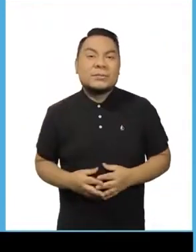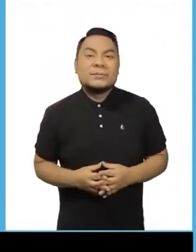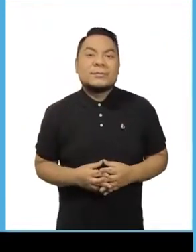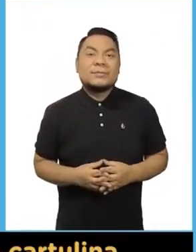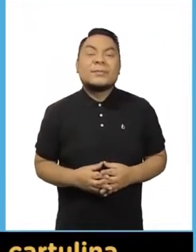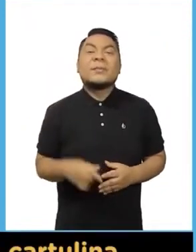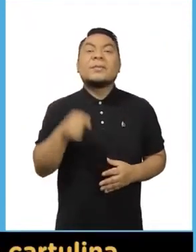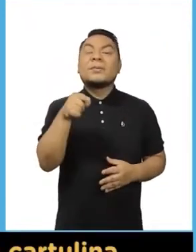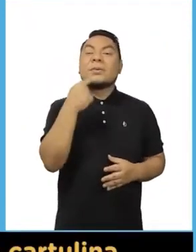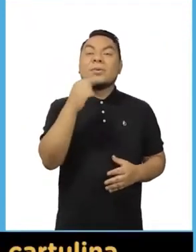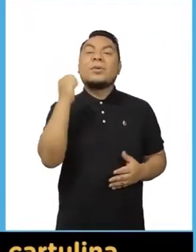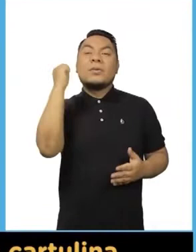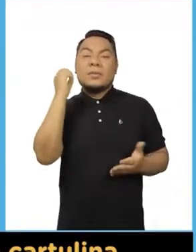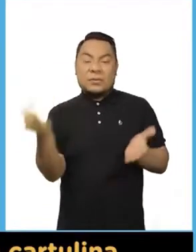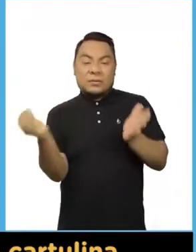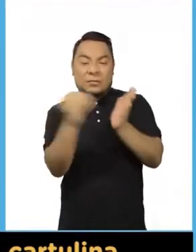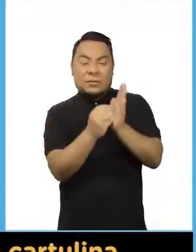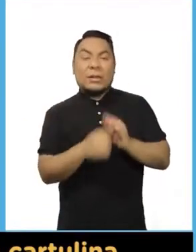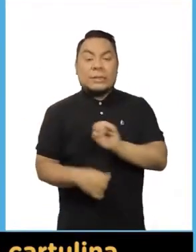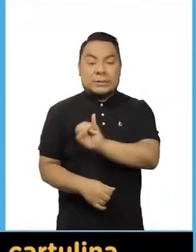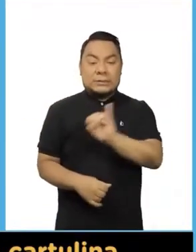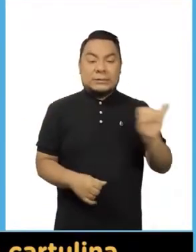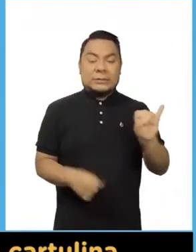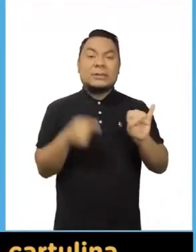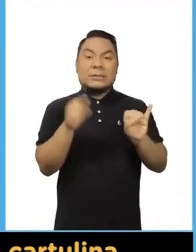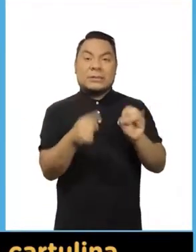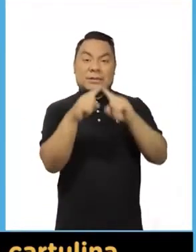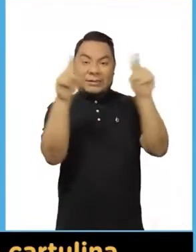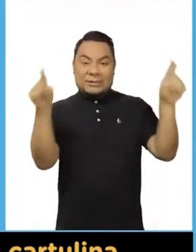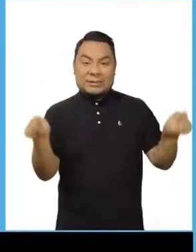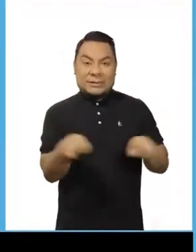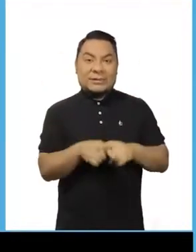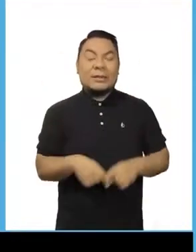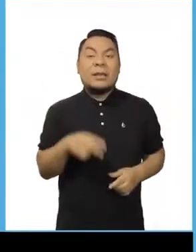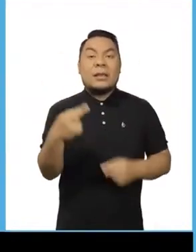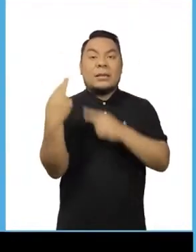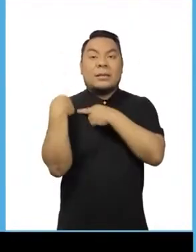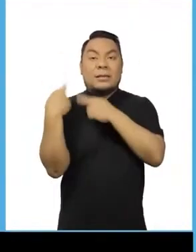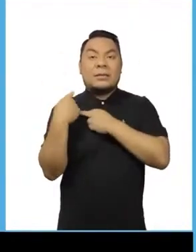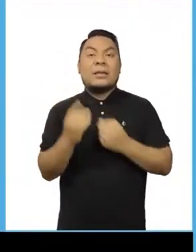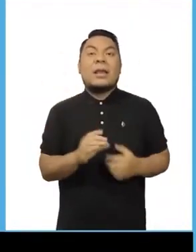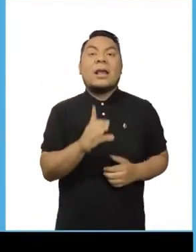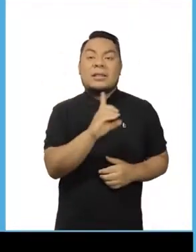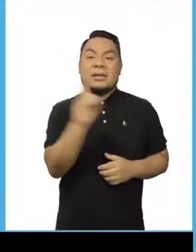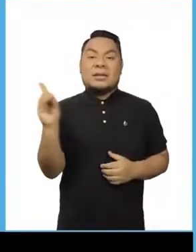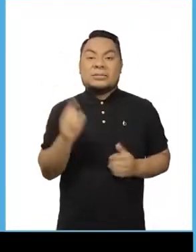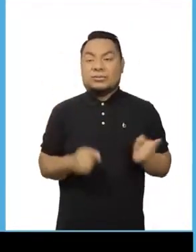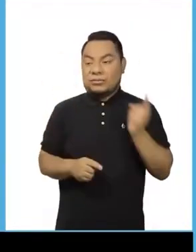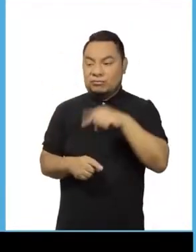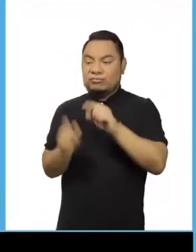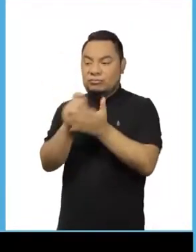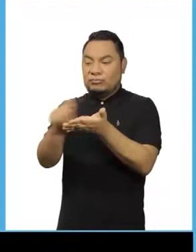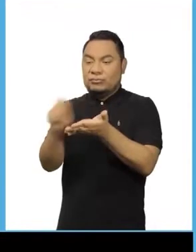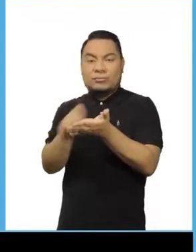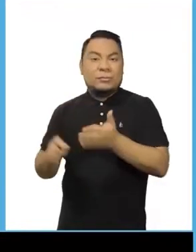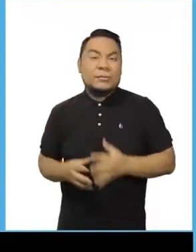escogido. Ubica los derechos al lado izquierdo de la cartulina y los deberes al lado